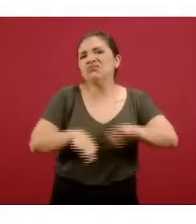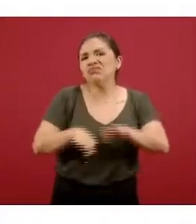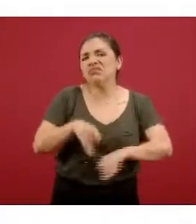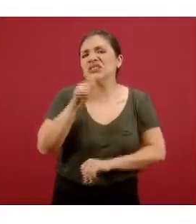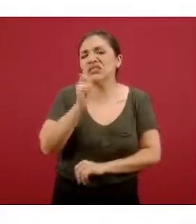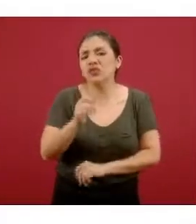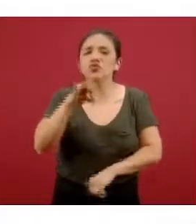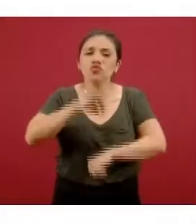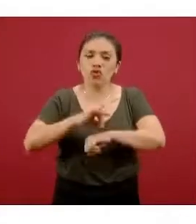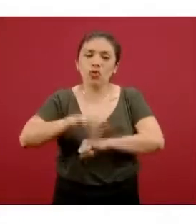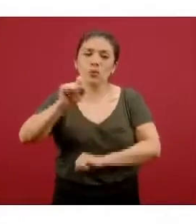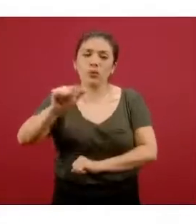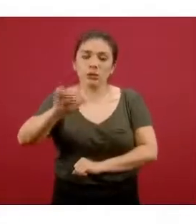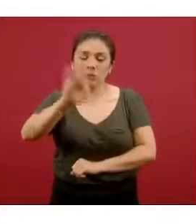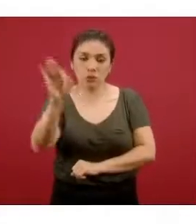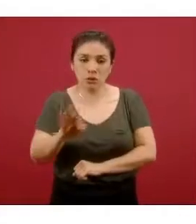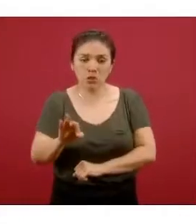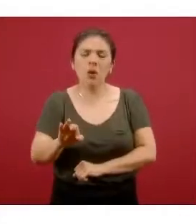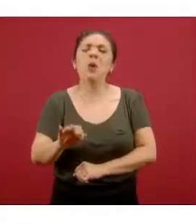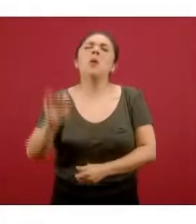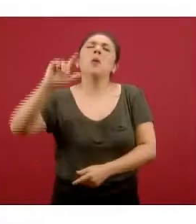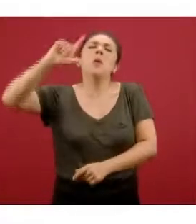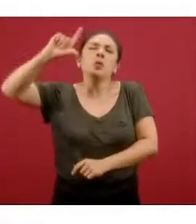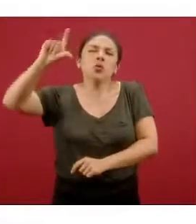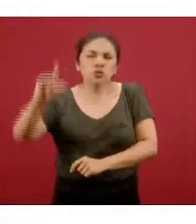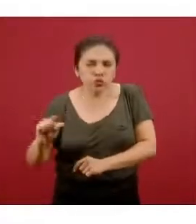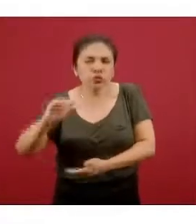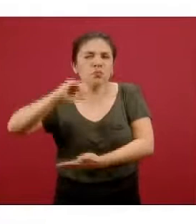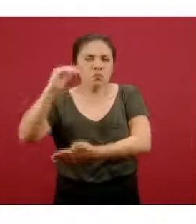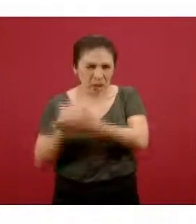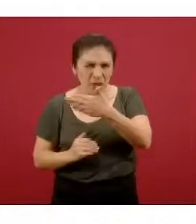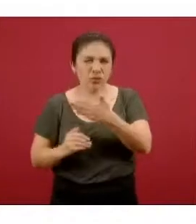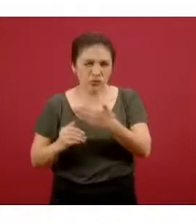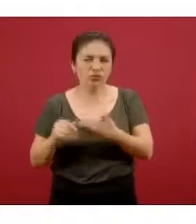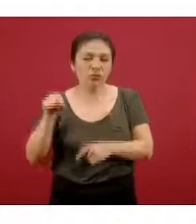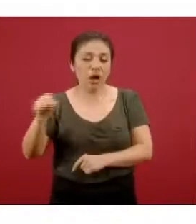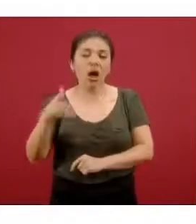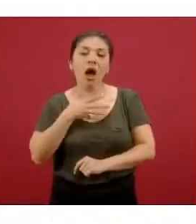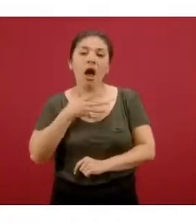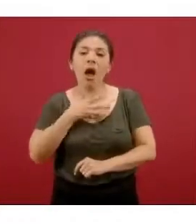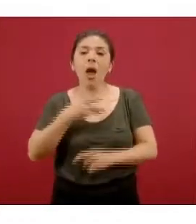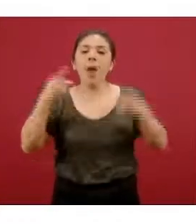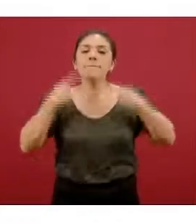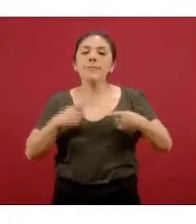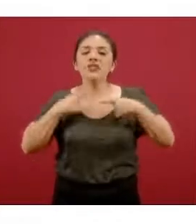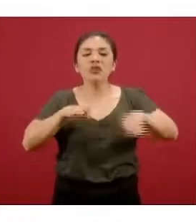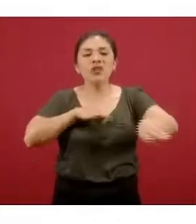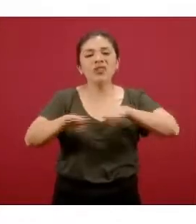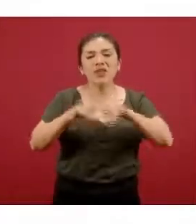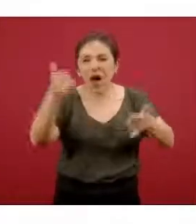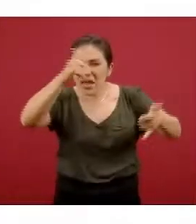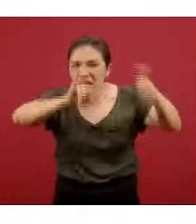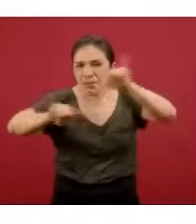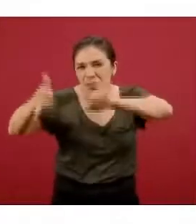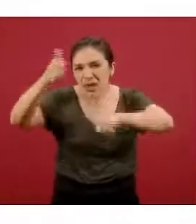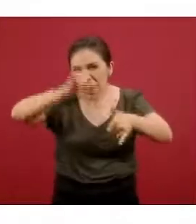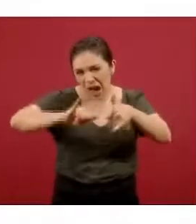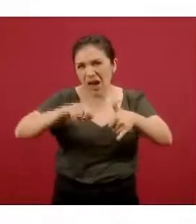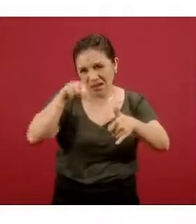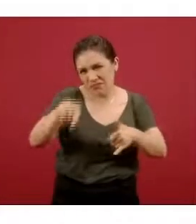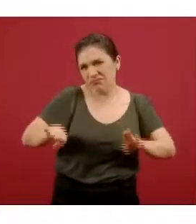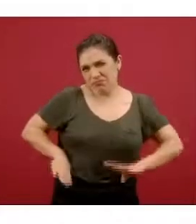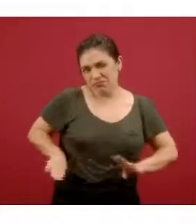personas que enfermaron. Con mucha menos proporción o participación tenemos a los químicos o en funciones